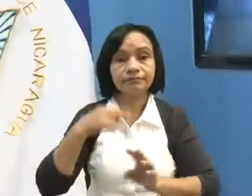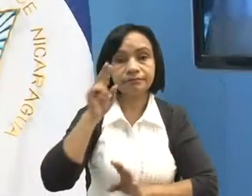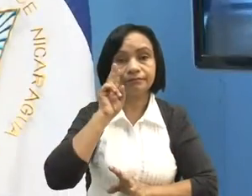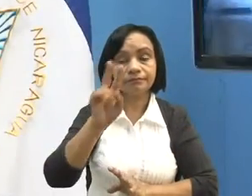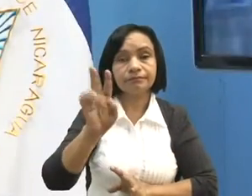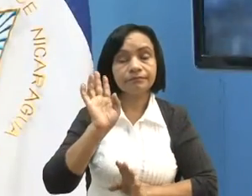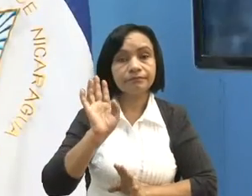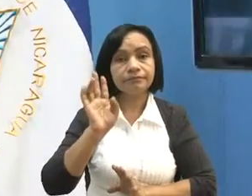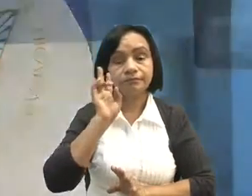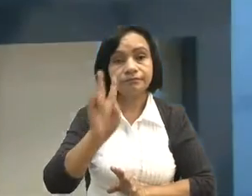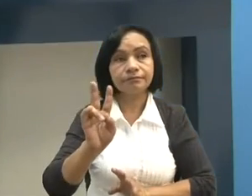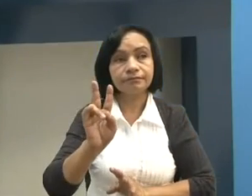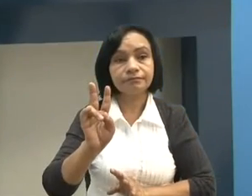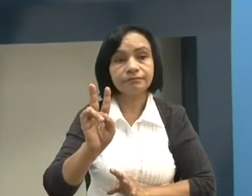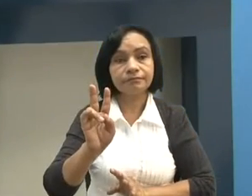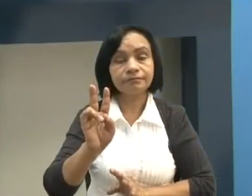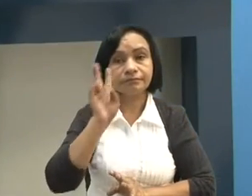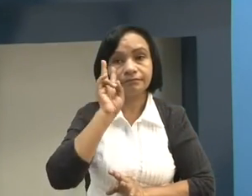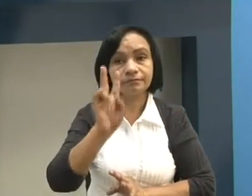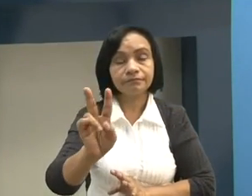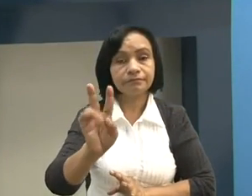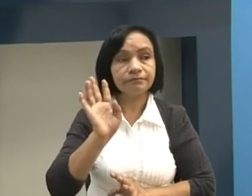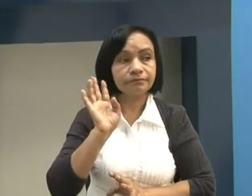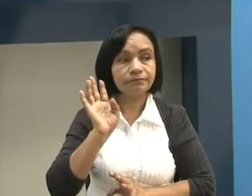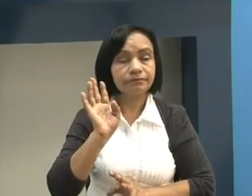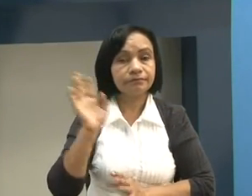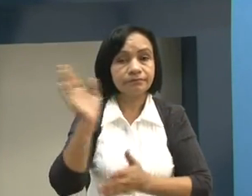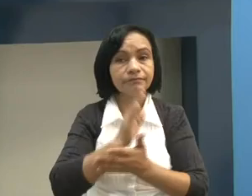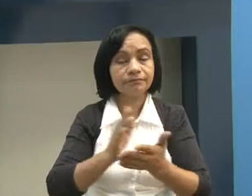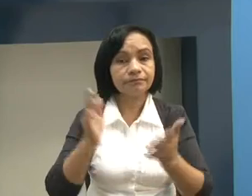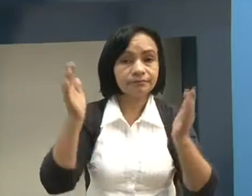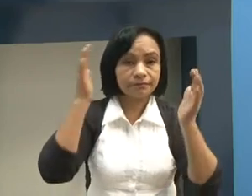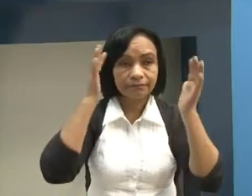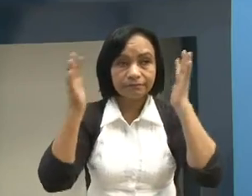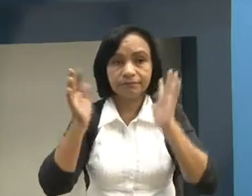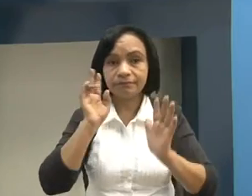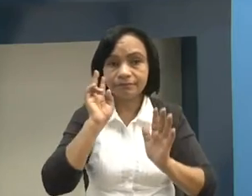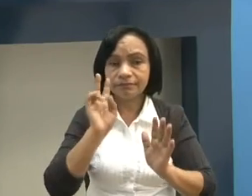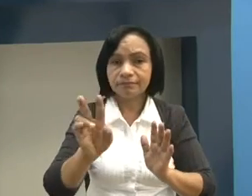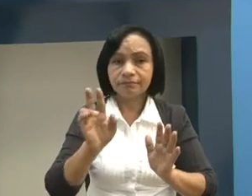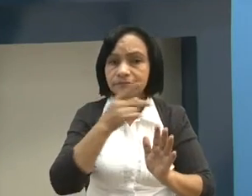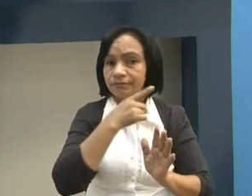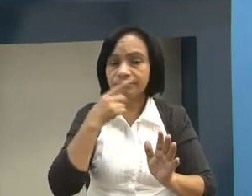pues. ¿Ves? Mira, vos ves, y a veces a mí me preocupa cuando yo veo que los padres y madres están a la orilla de la